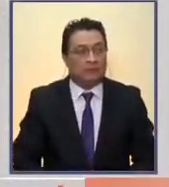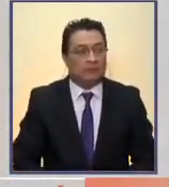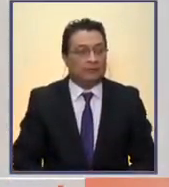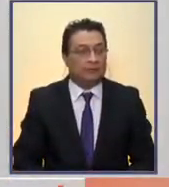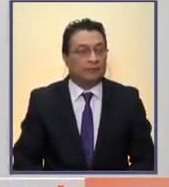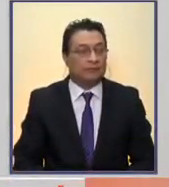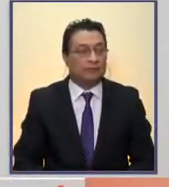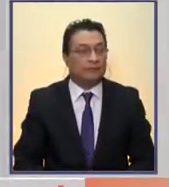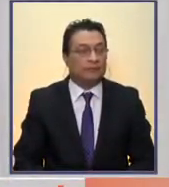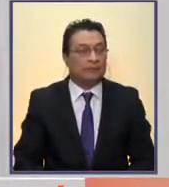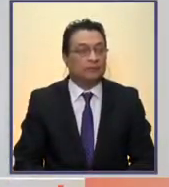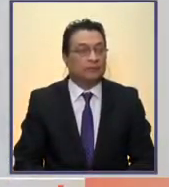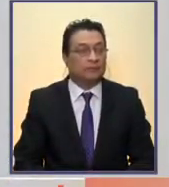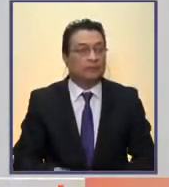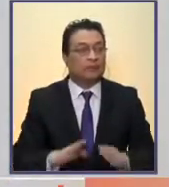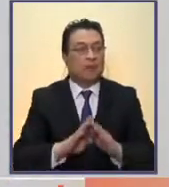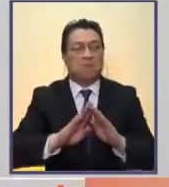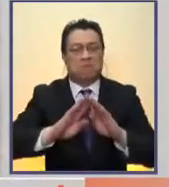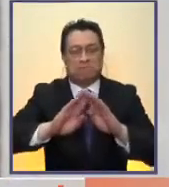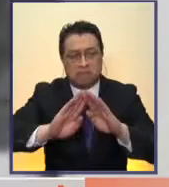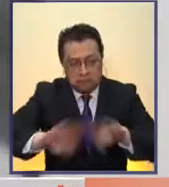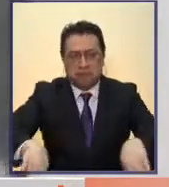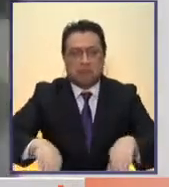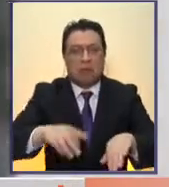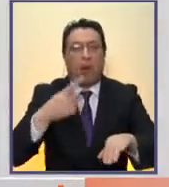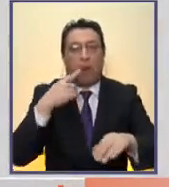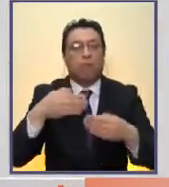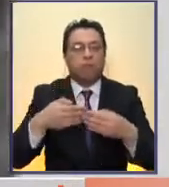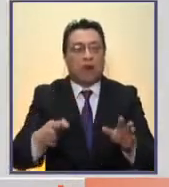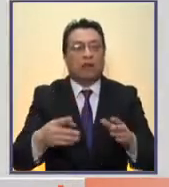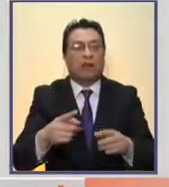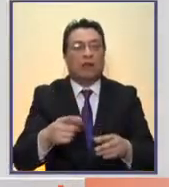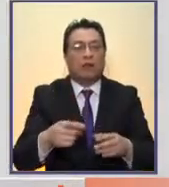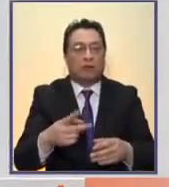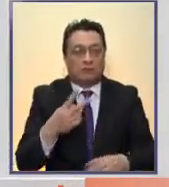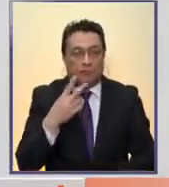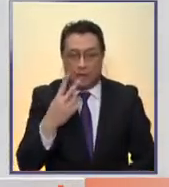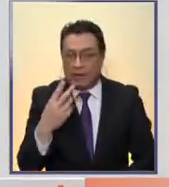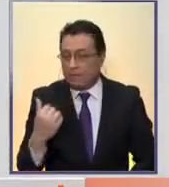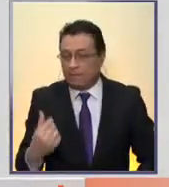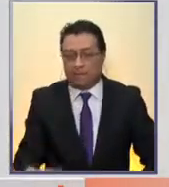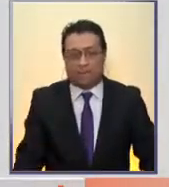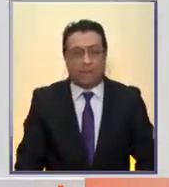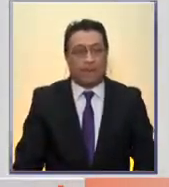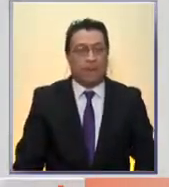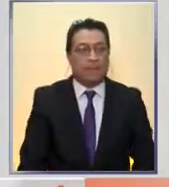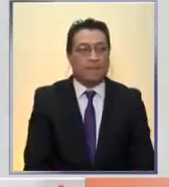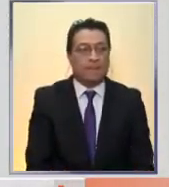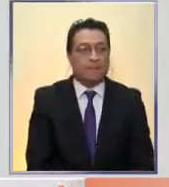pudieron forzando la chapa, lo intentaron a la fuerza. Una y otra.